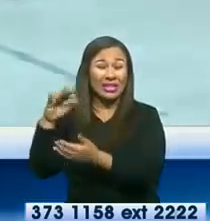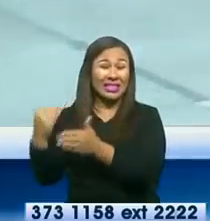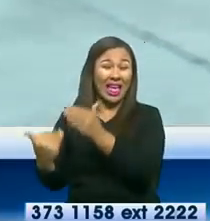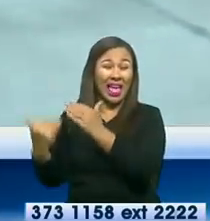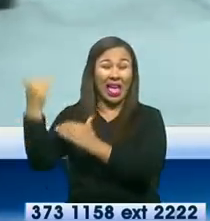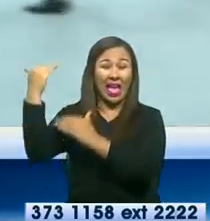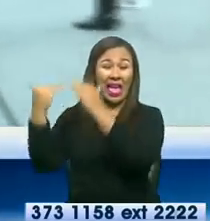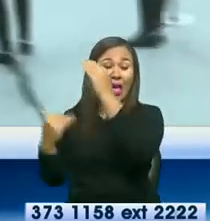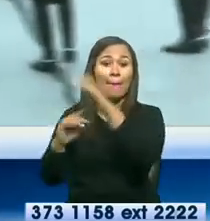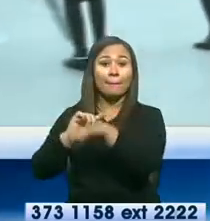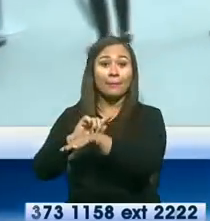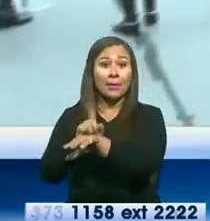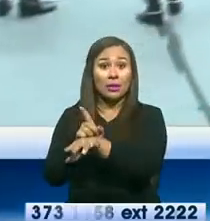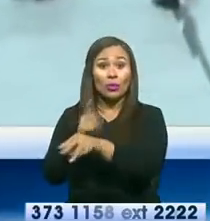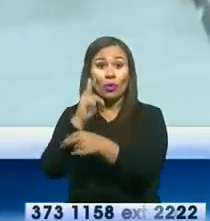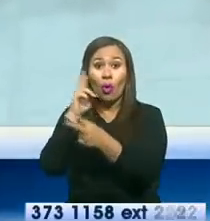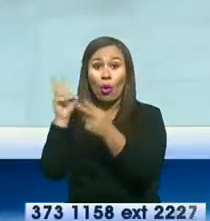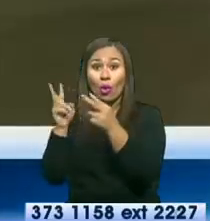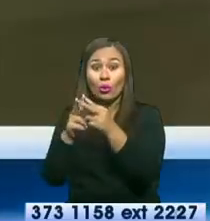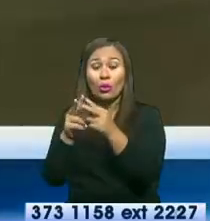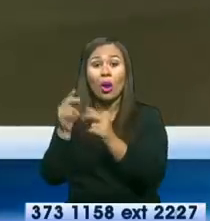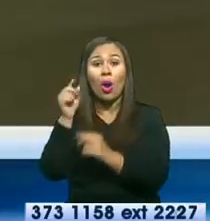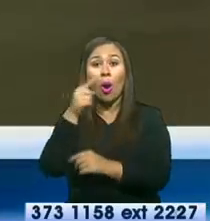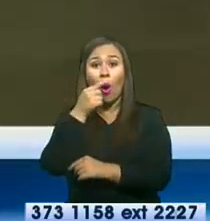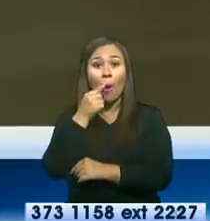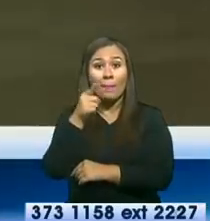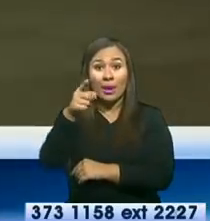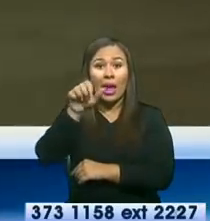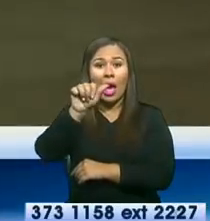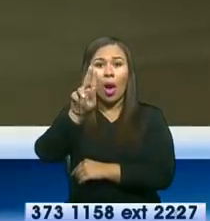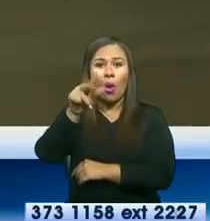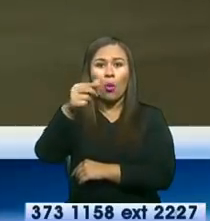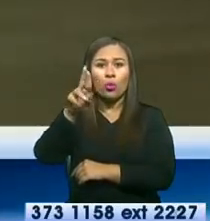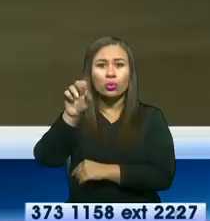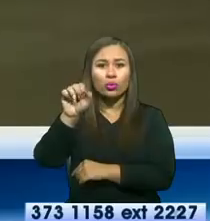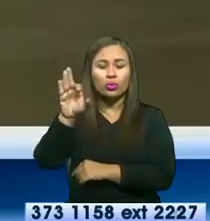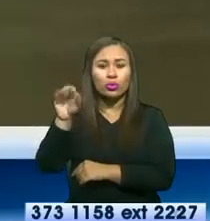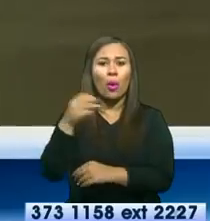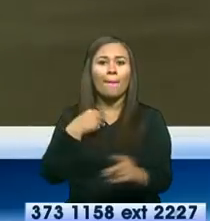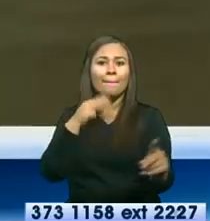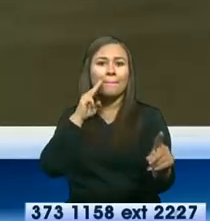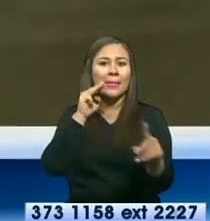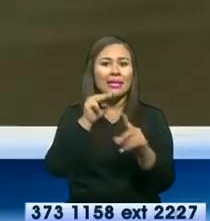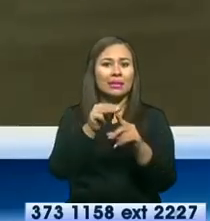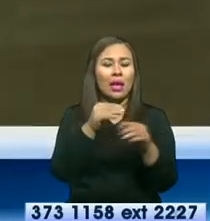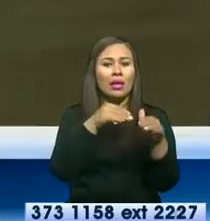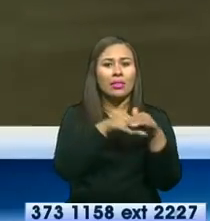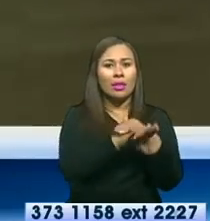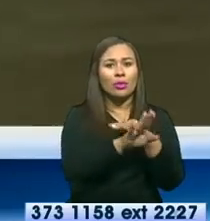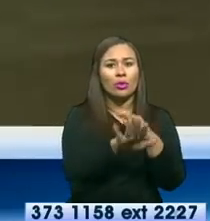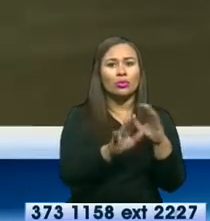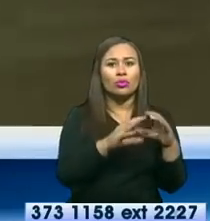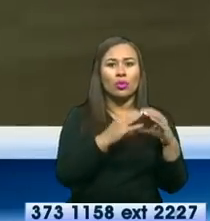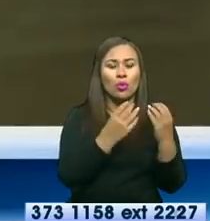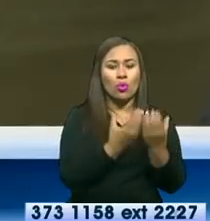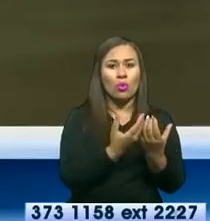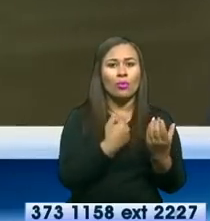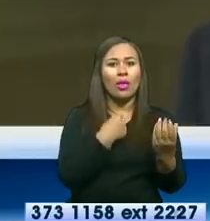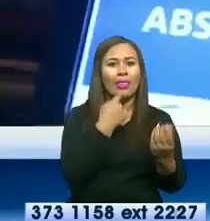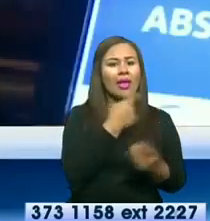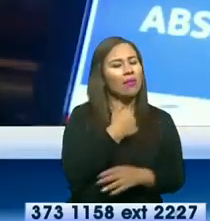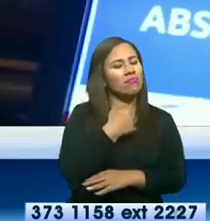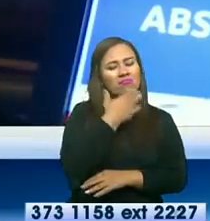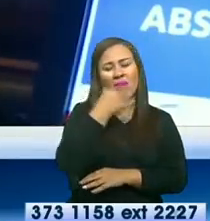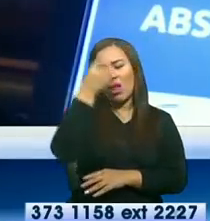En minutos, se conocía que el legislador correísta Augusto Espinosa remitió un mensaje interno a sus colegas en el que decía que ha tomado la